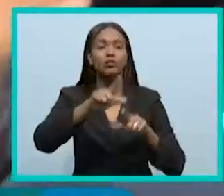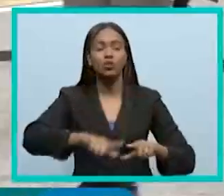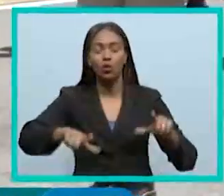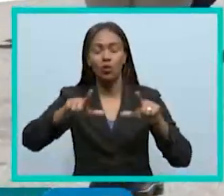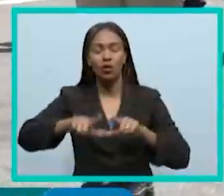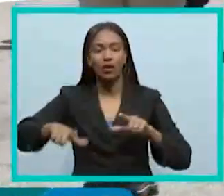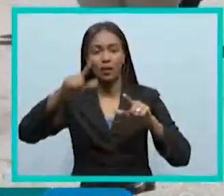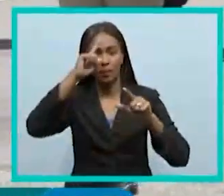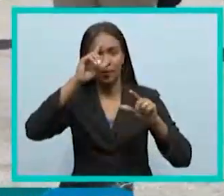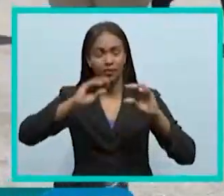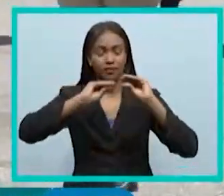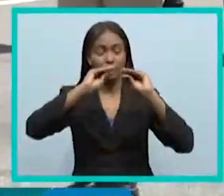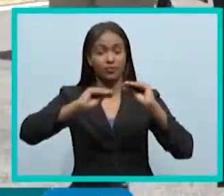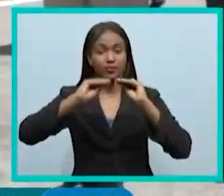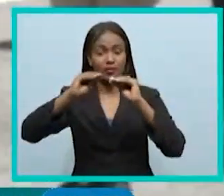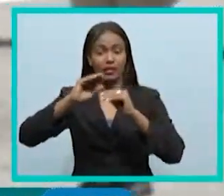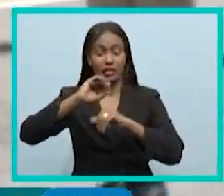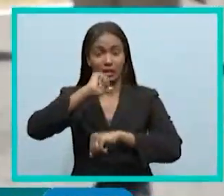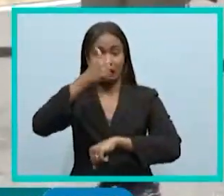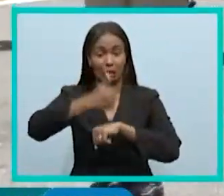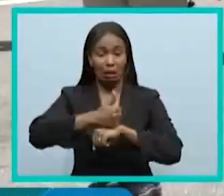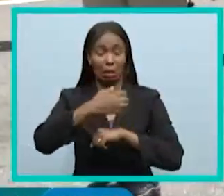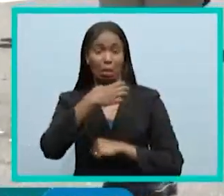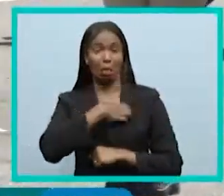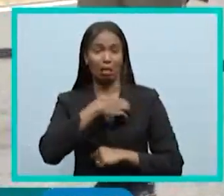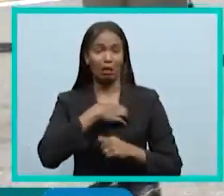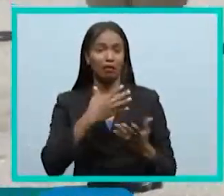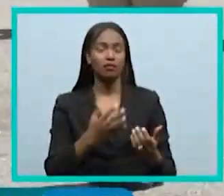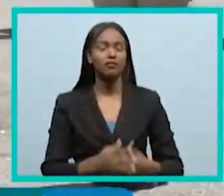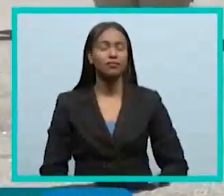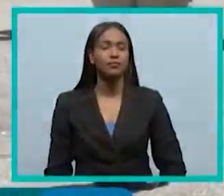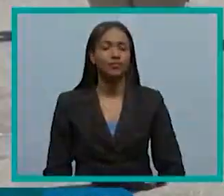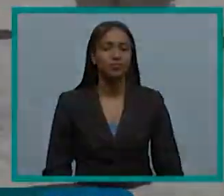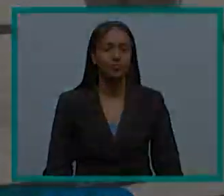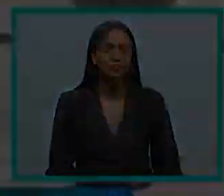formalizar sus denuncias. Silvia Infante, Central de Noticias.